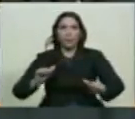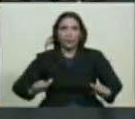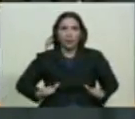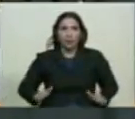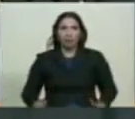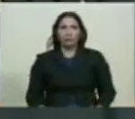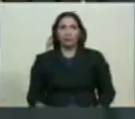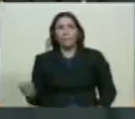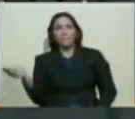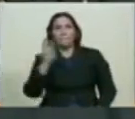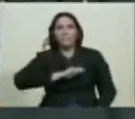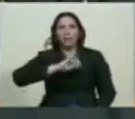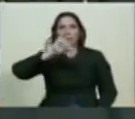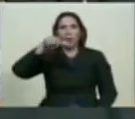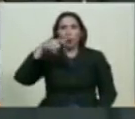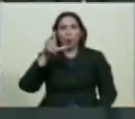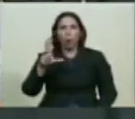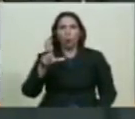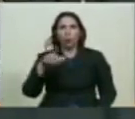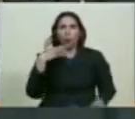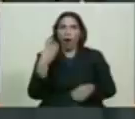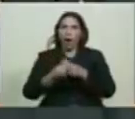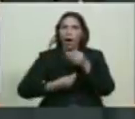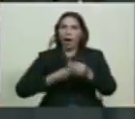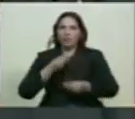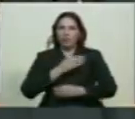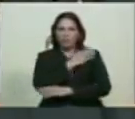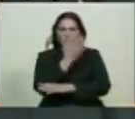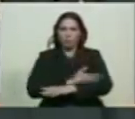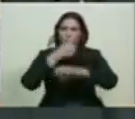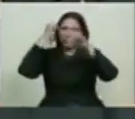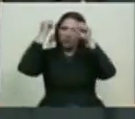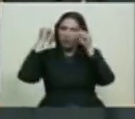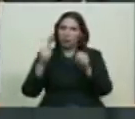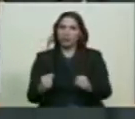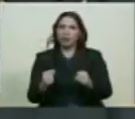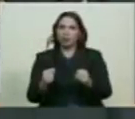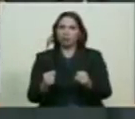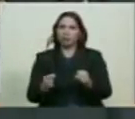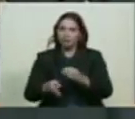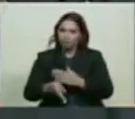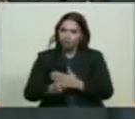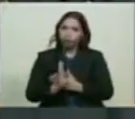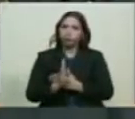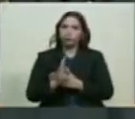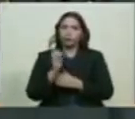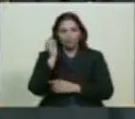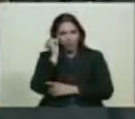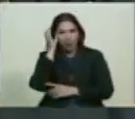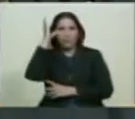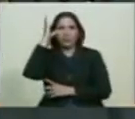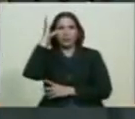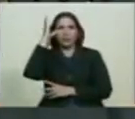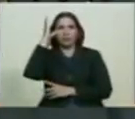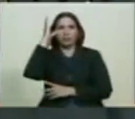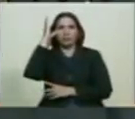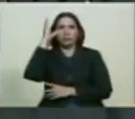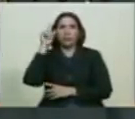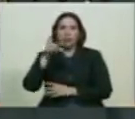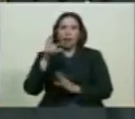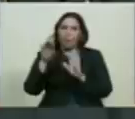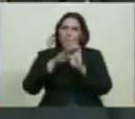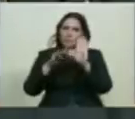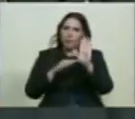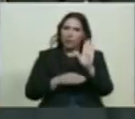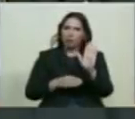este mes de julio lo que hace es fortalecer la convicción, la capacidad y la entereza de